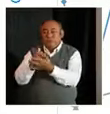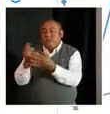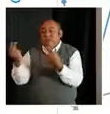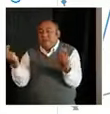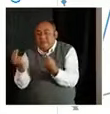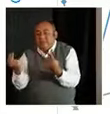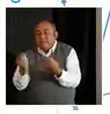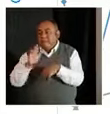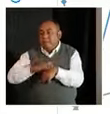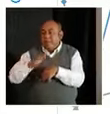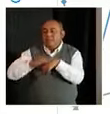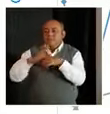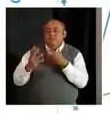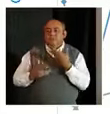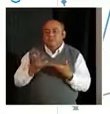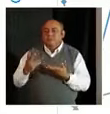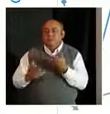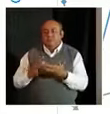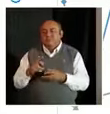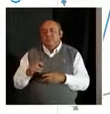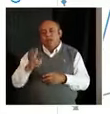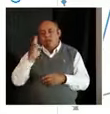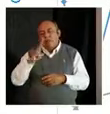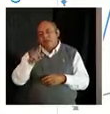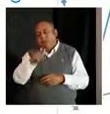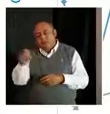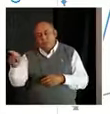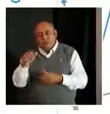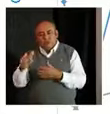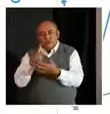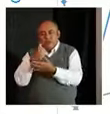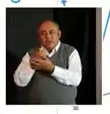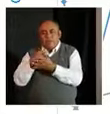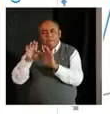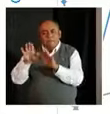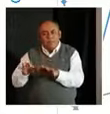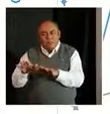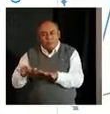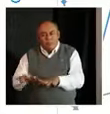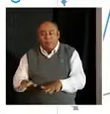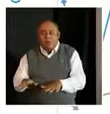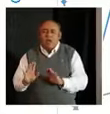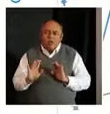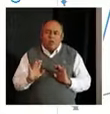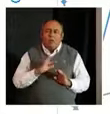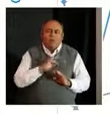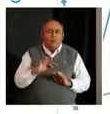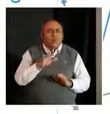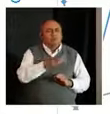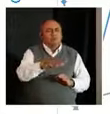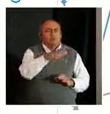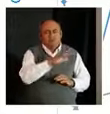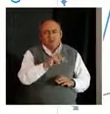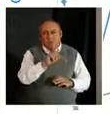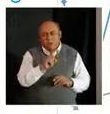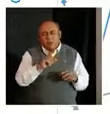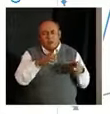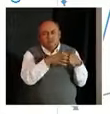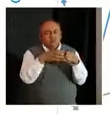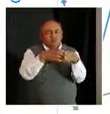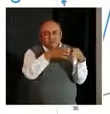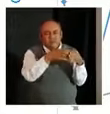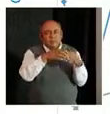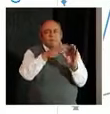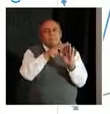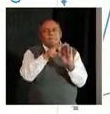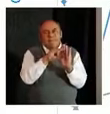en que la demanda disminuya, pues podremos darle una reducción a la